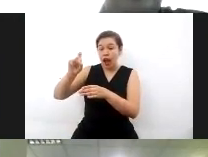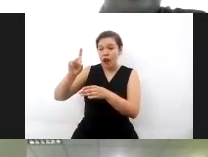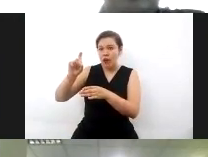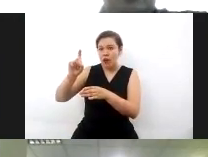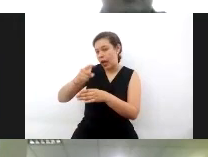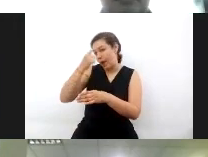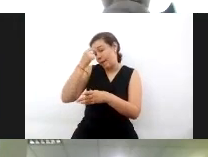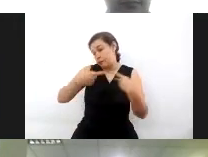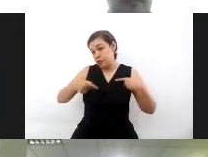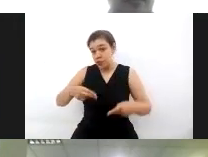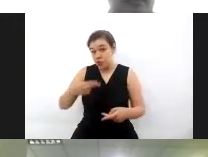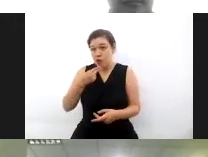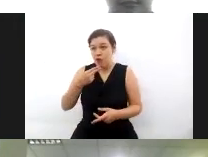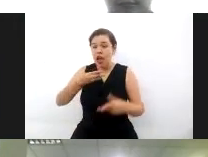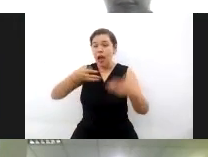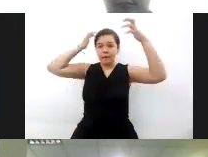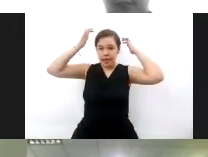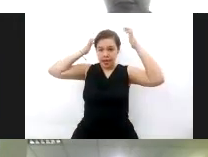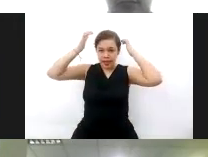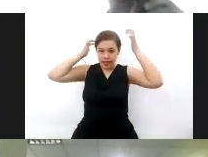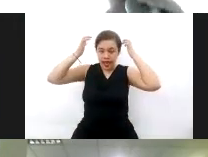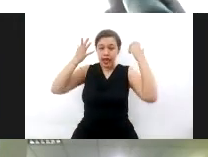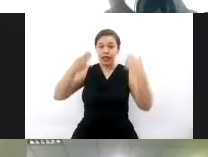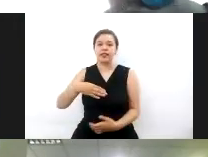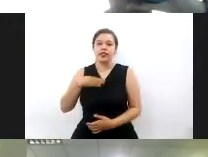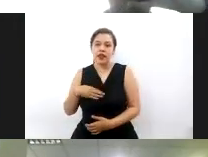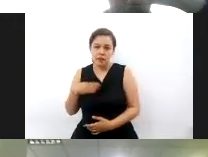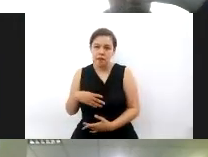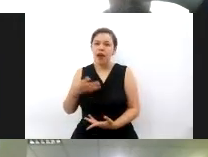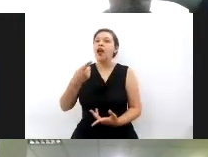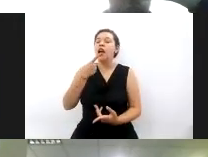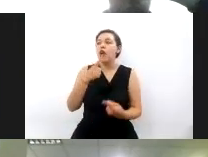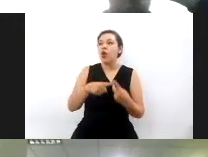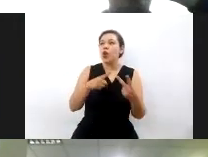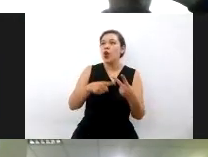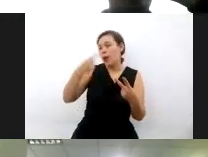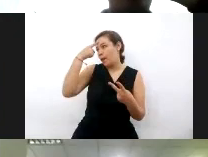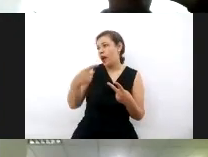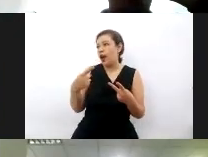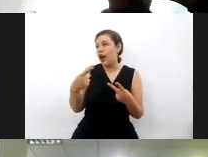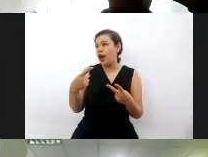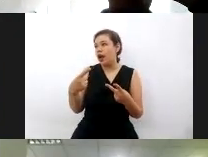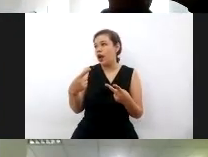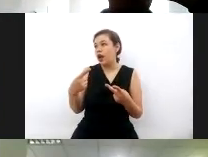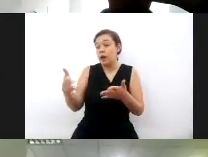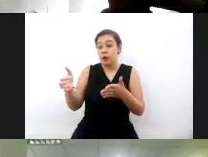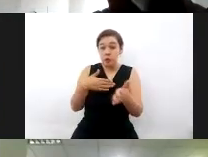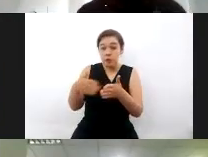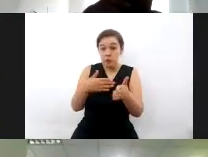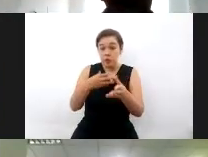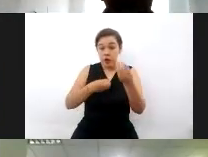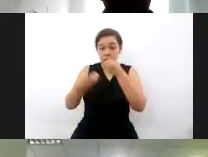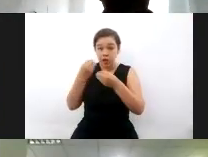para las personas, o sea, para los servicios, pero sí también va a ser utilizada muy probablemente para la parte del lavado